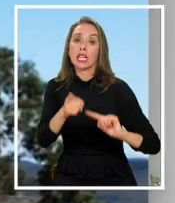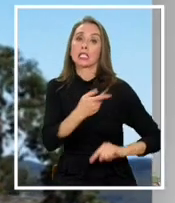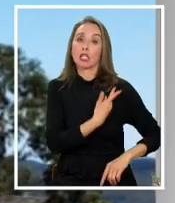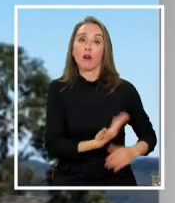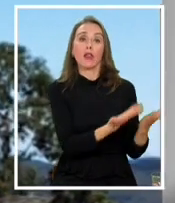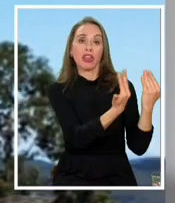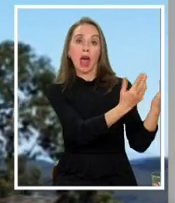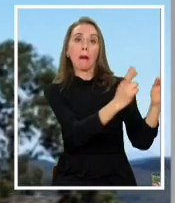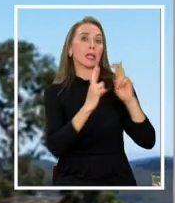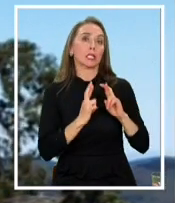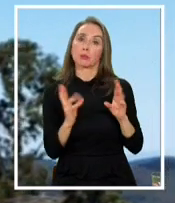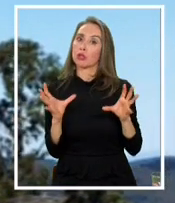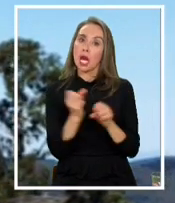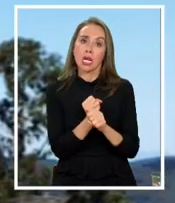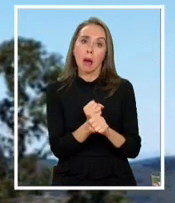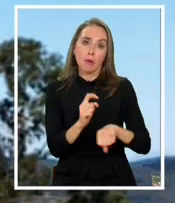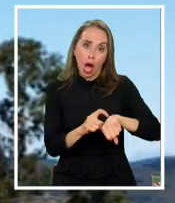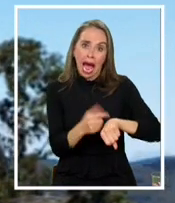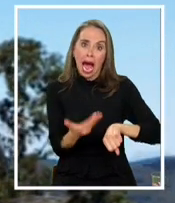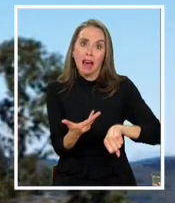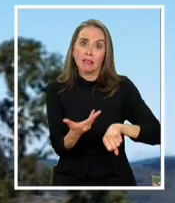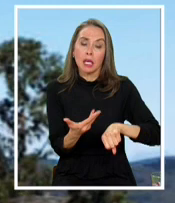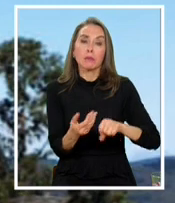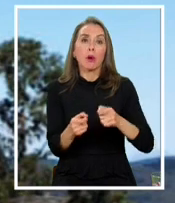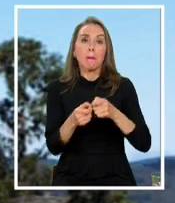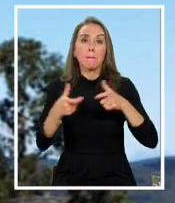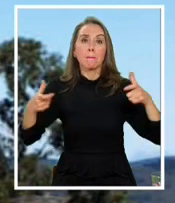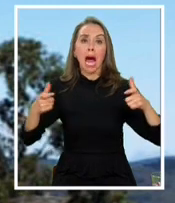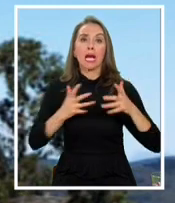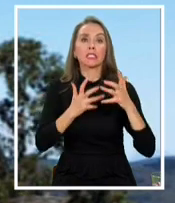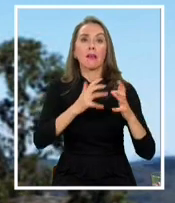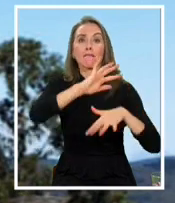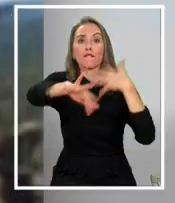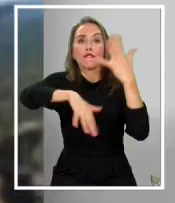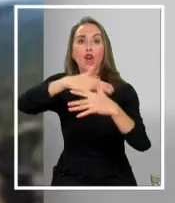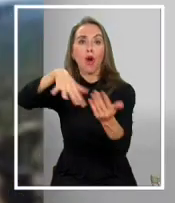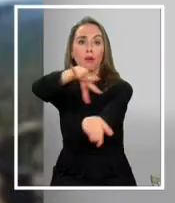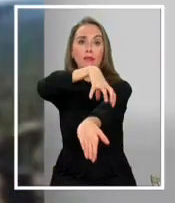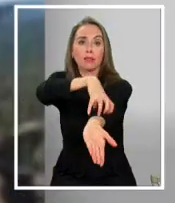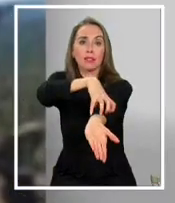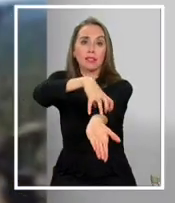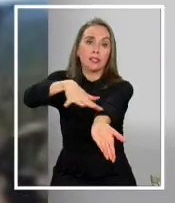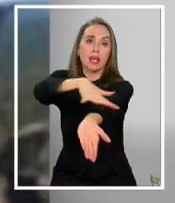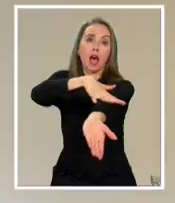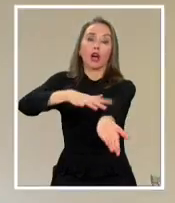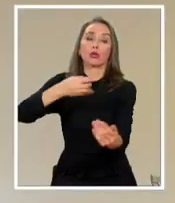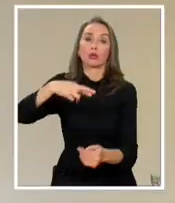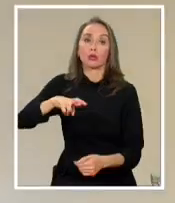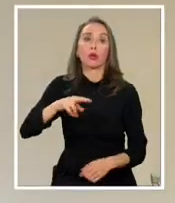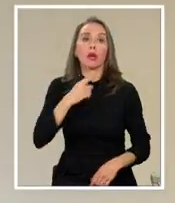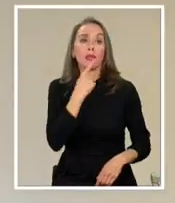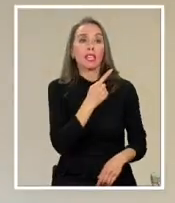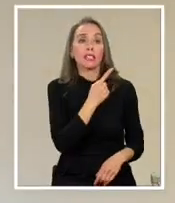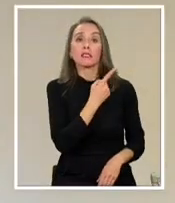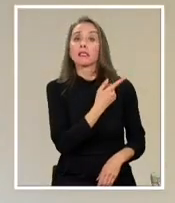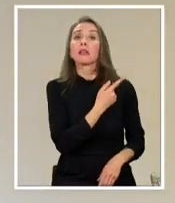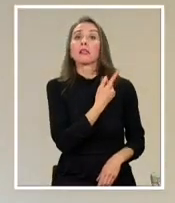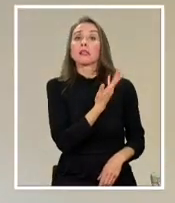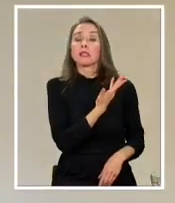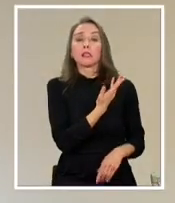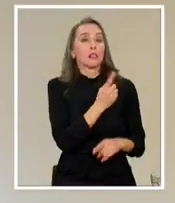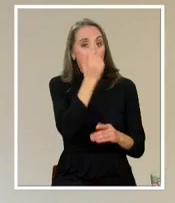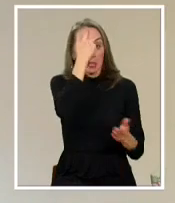una respuesta rápida y oportuna a la ola de violencia en la macrozona sur. Una muestra más de la incapacidad,